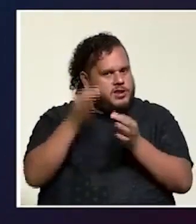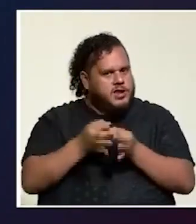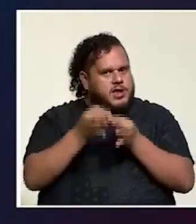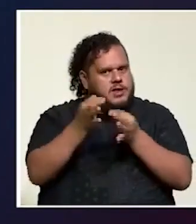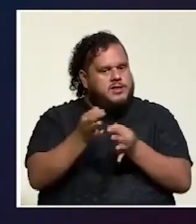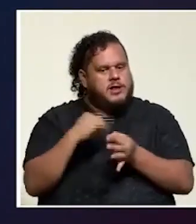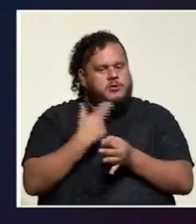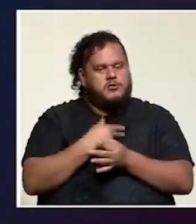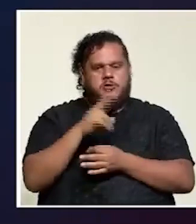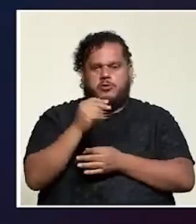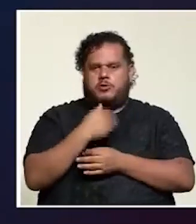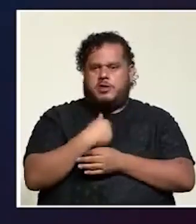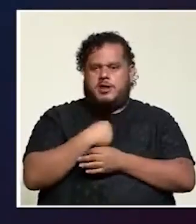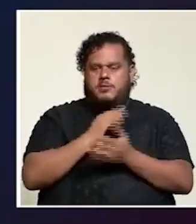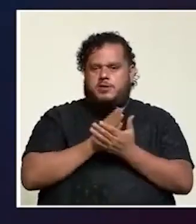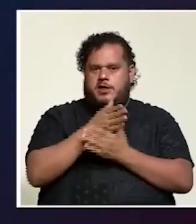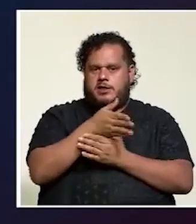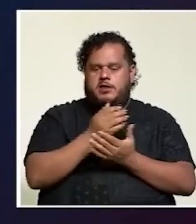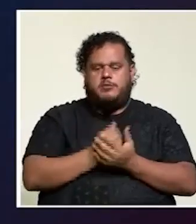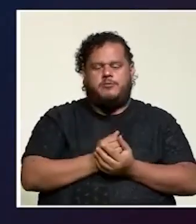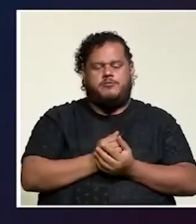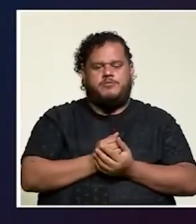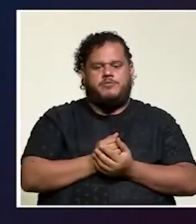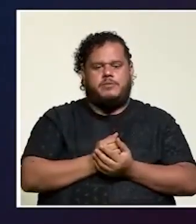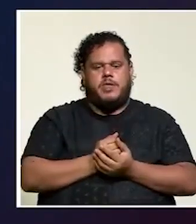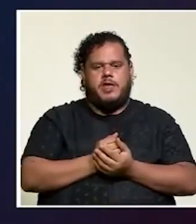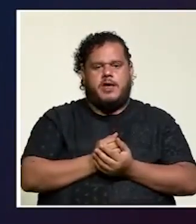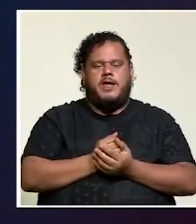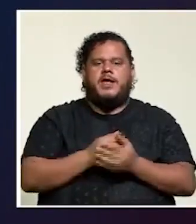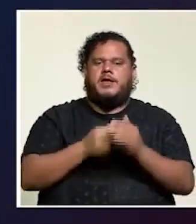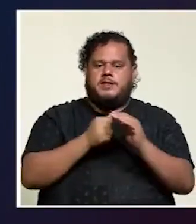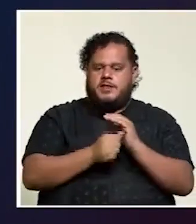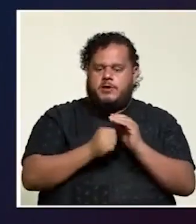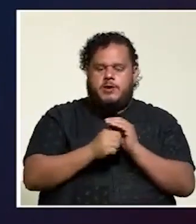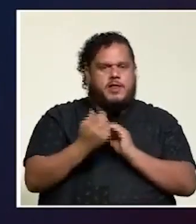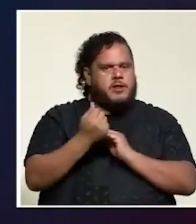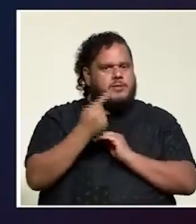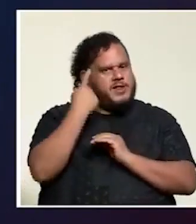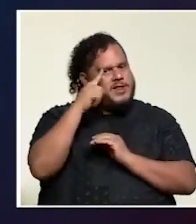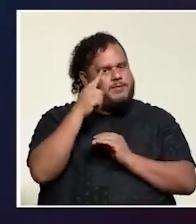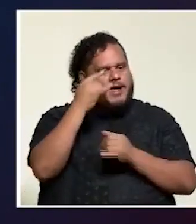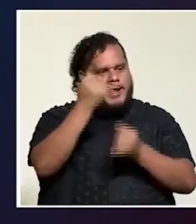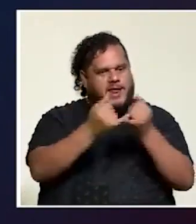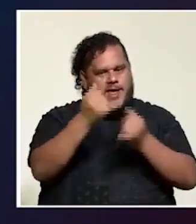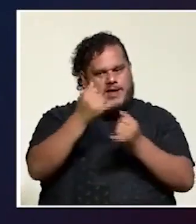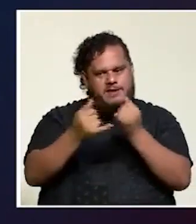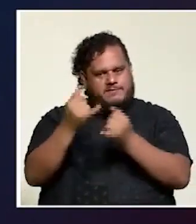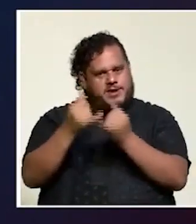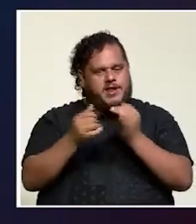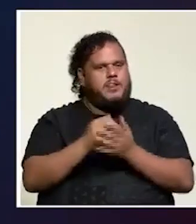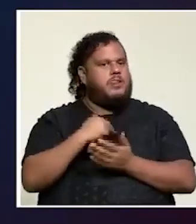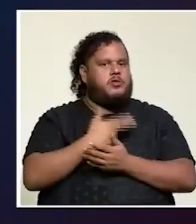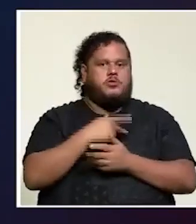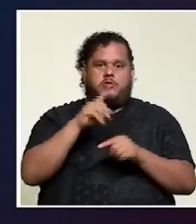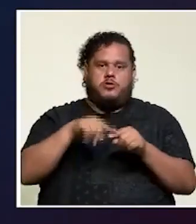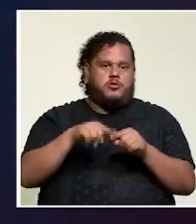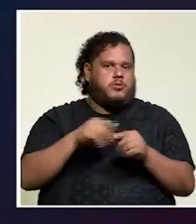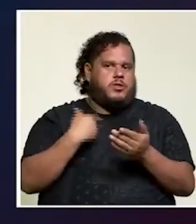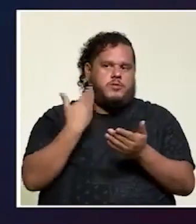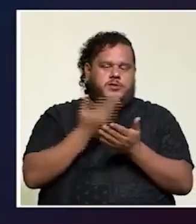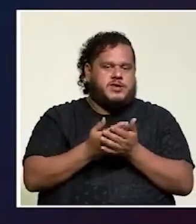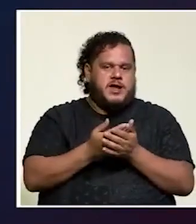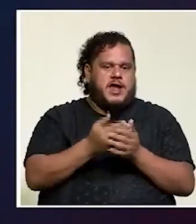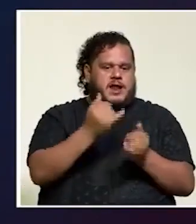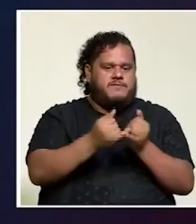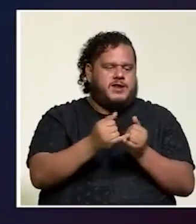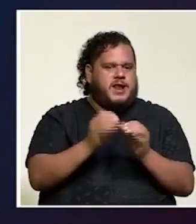la que nosotros no tenemos acceso, se están guardando la plata para la recta final. Nosotros no podemos llegar a la recta final sin